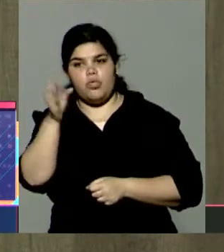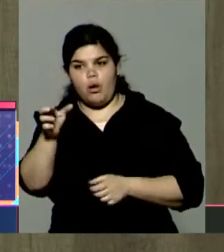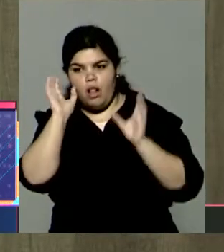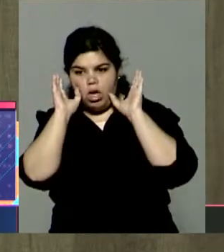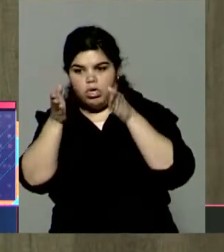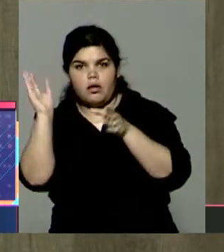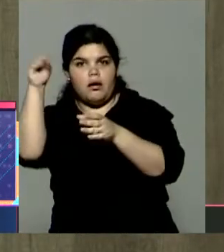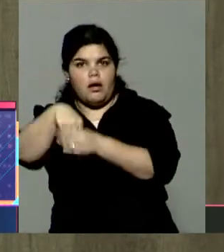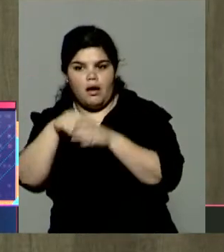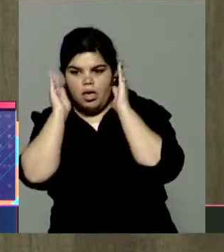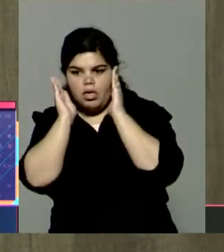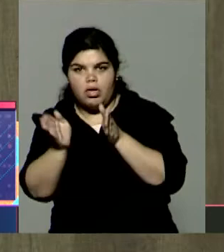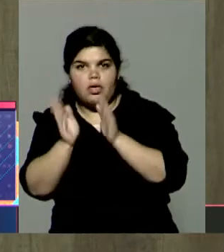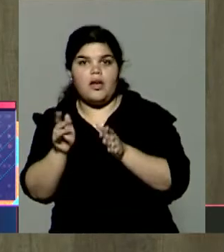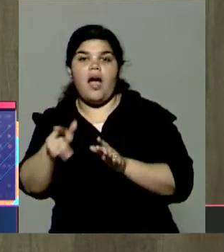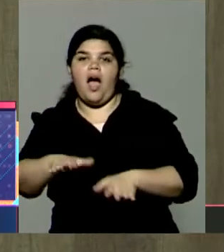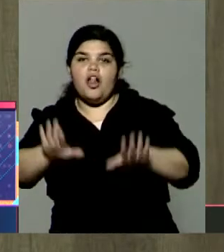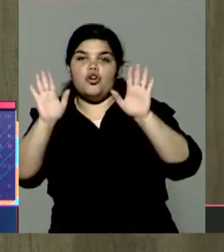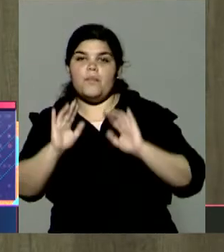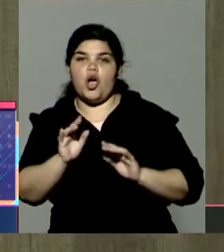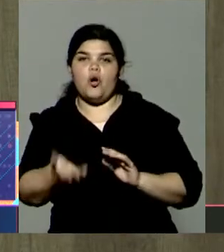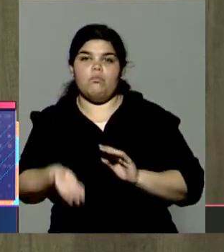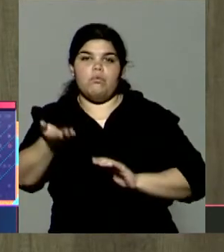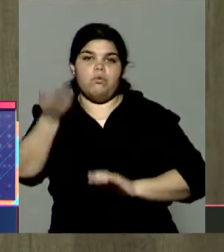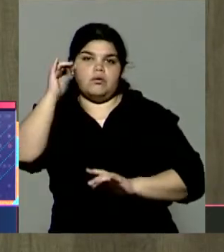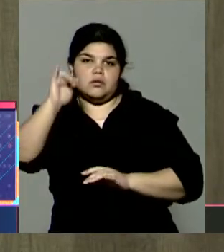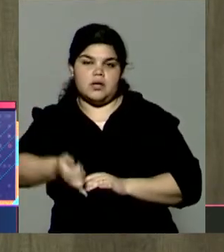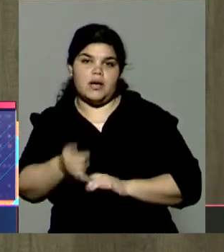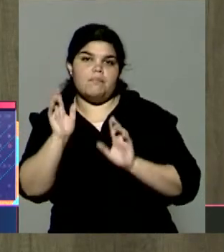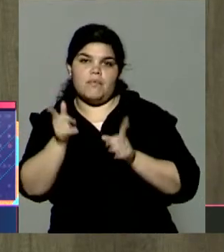que tengamos dos o tres saltos más el año que viene con respecto a la moneda estadounidense.